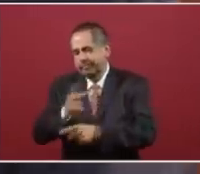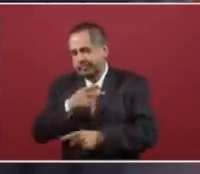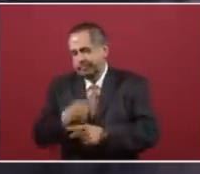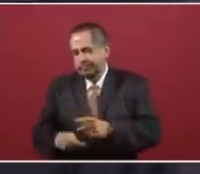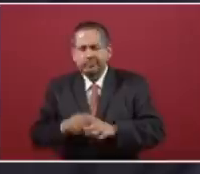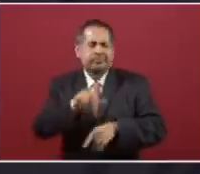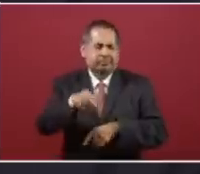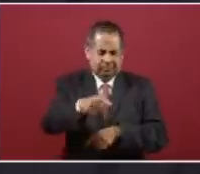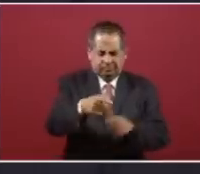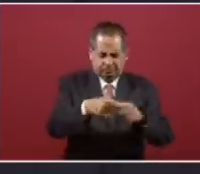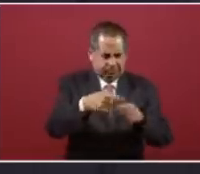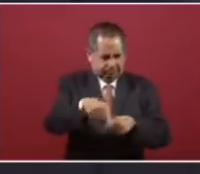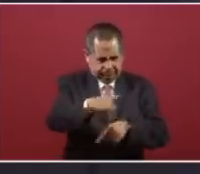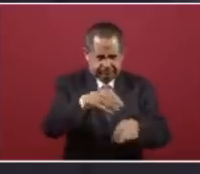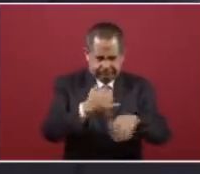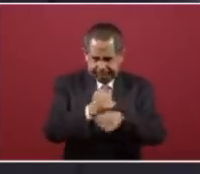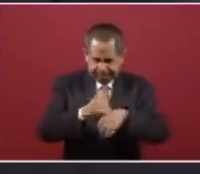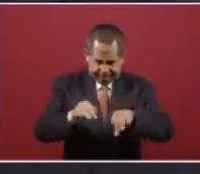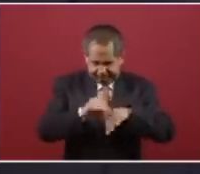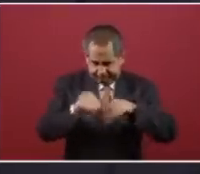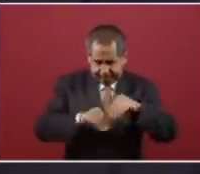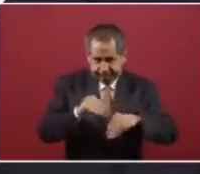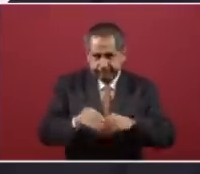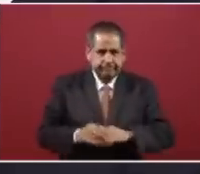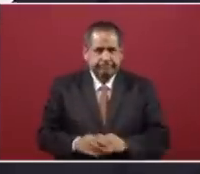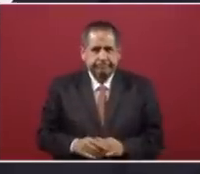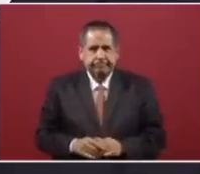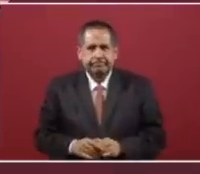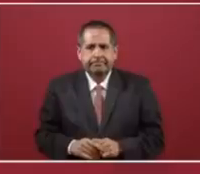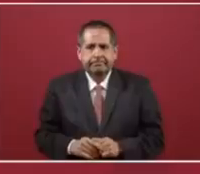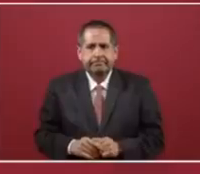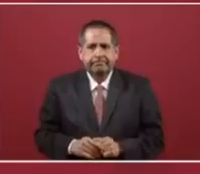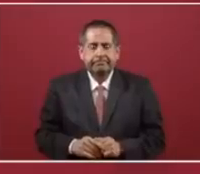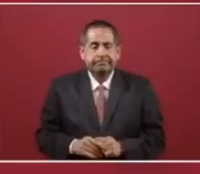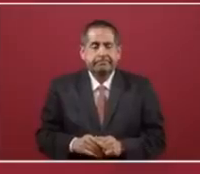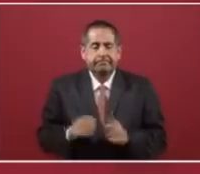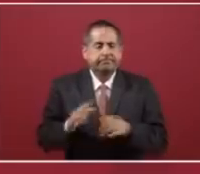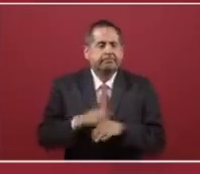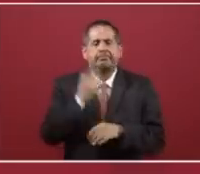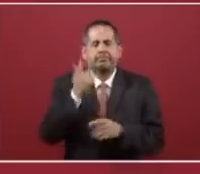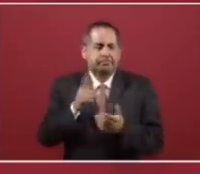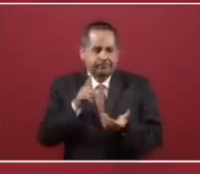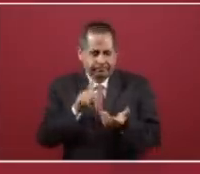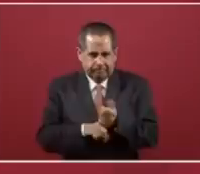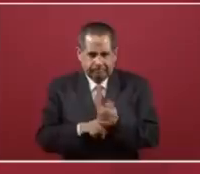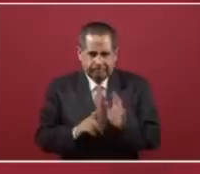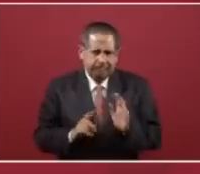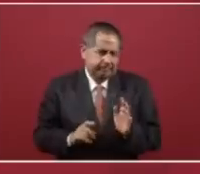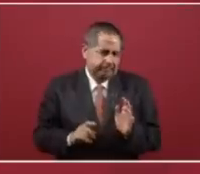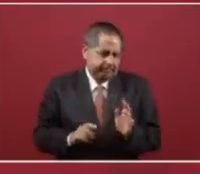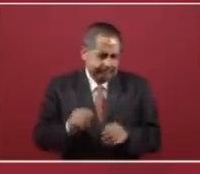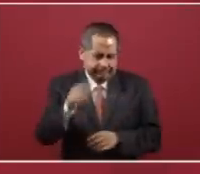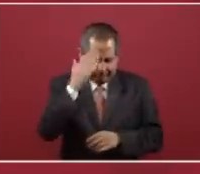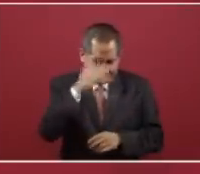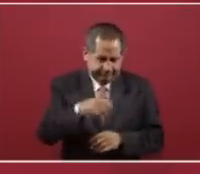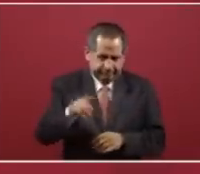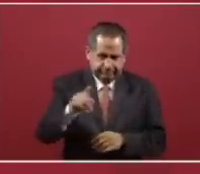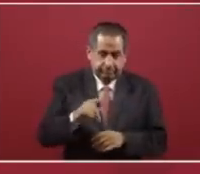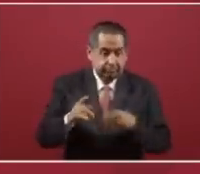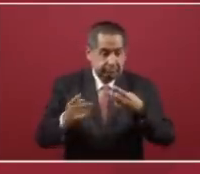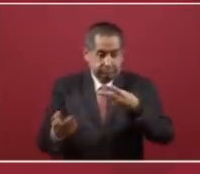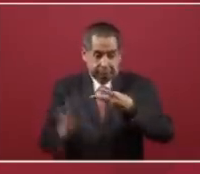este y él el por qué la actuación de esa manera pero se